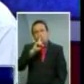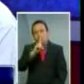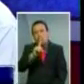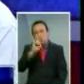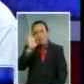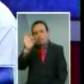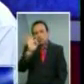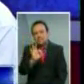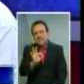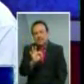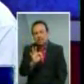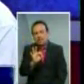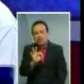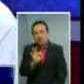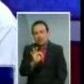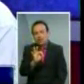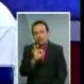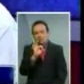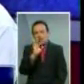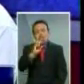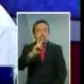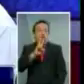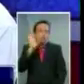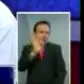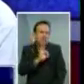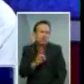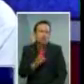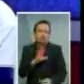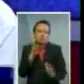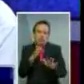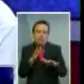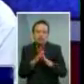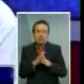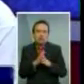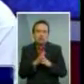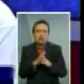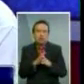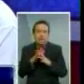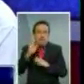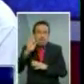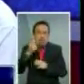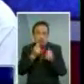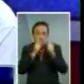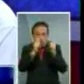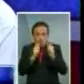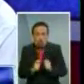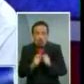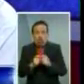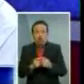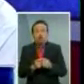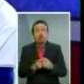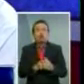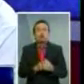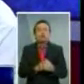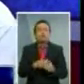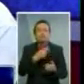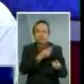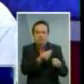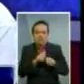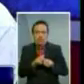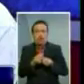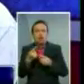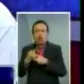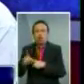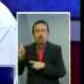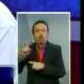1% de, no, un poquito más, un 2% de lo que cuesta campaña. ¿Y el resto entre uno y un 2 de aporte a través del